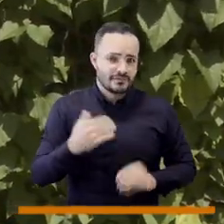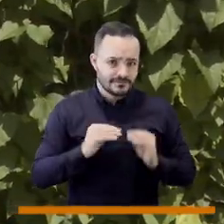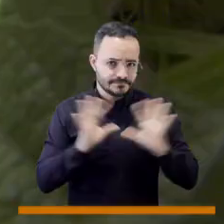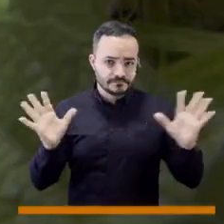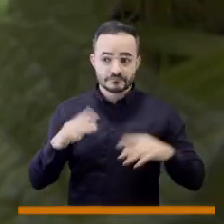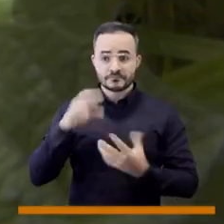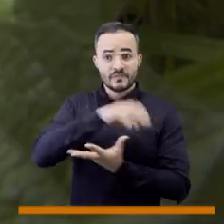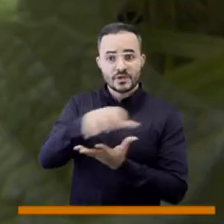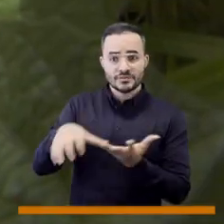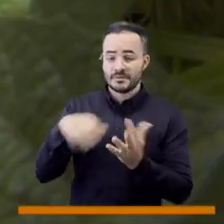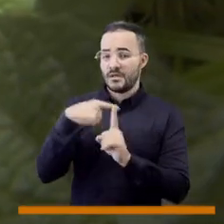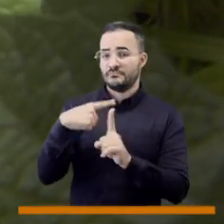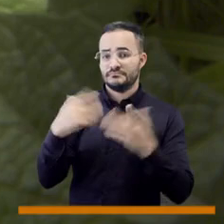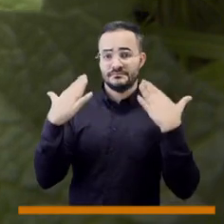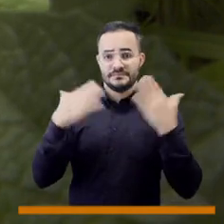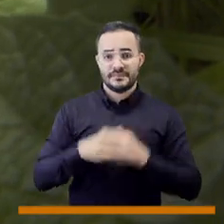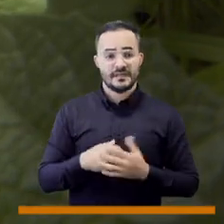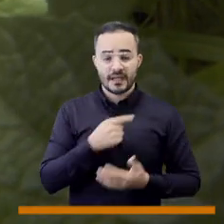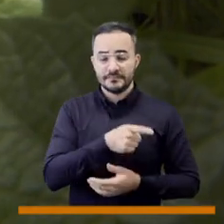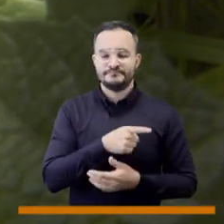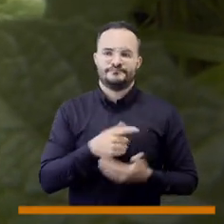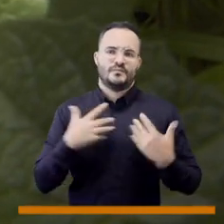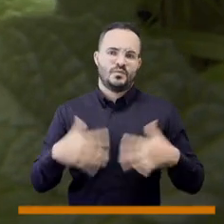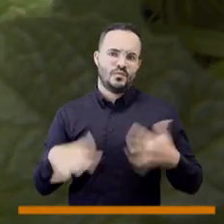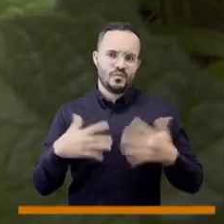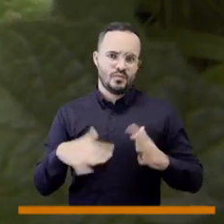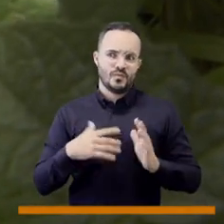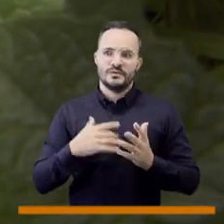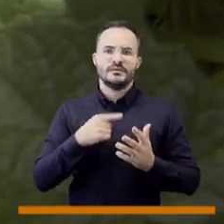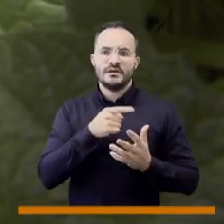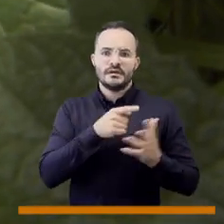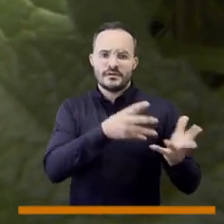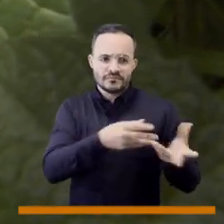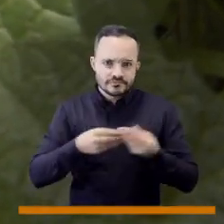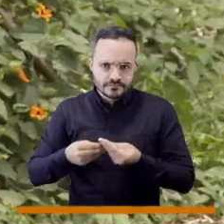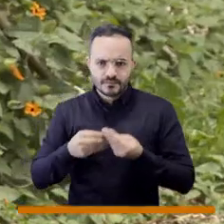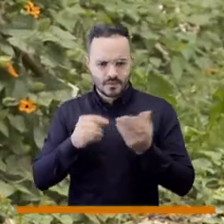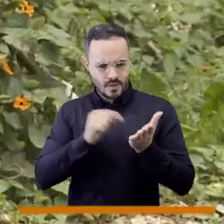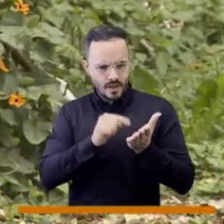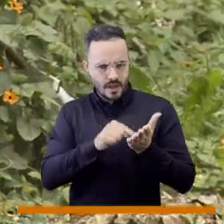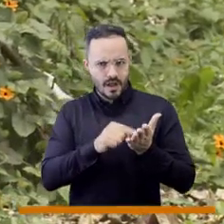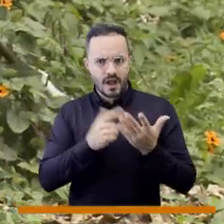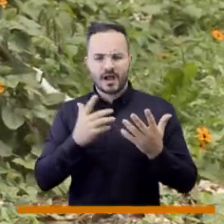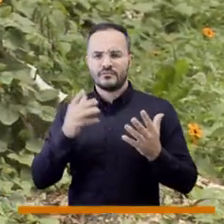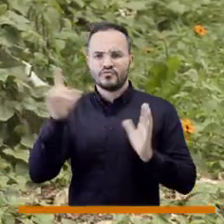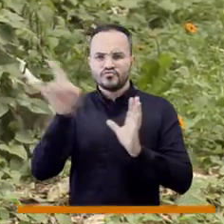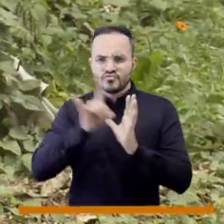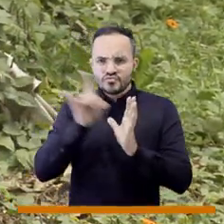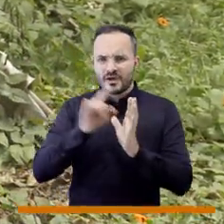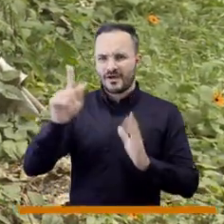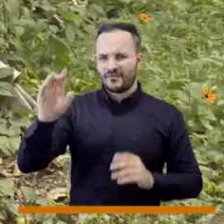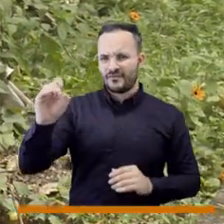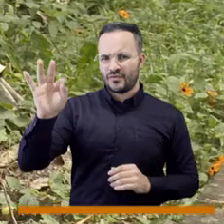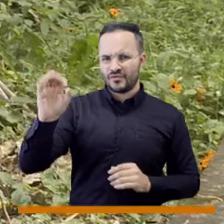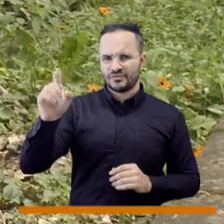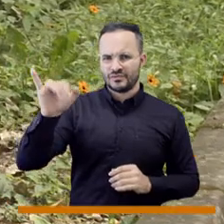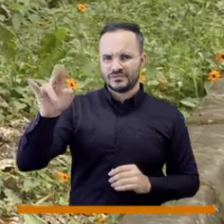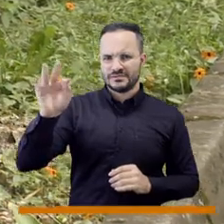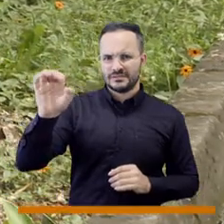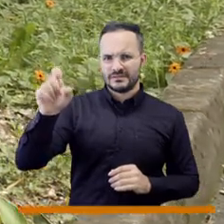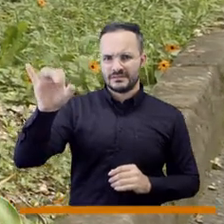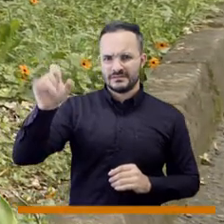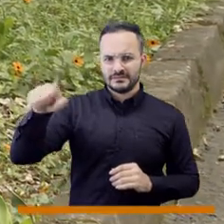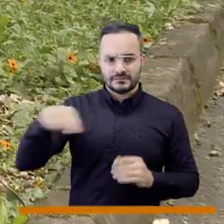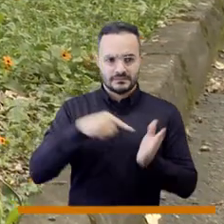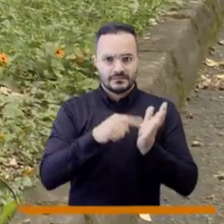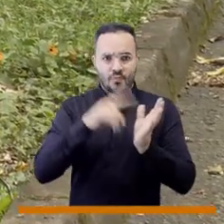ecosistémicos entre ellos primero es la gran cantidad de fotosíntesis que la que se elabora con ella elaborando